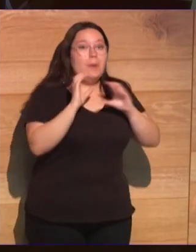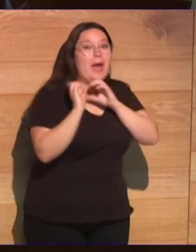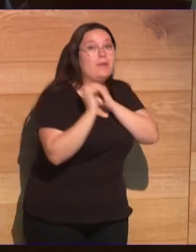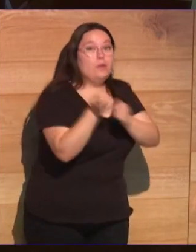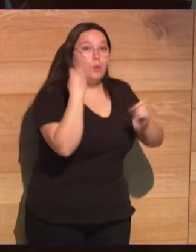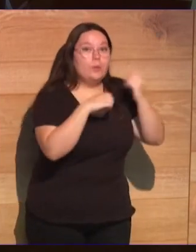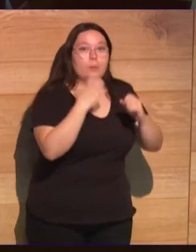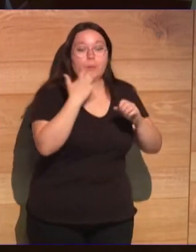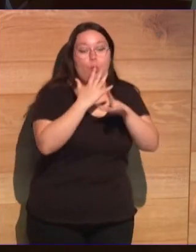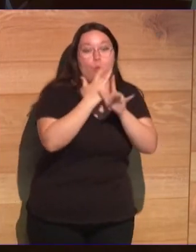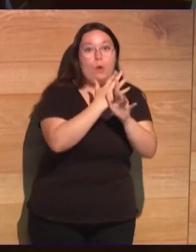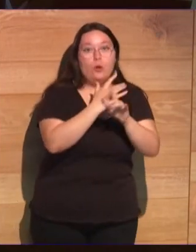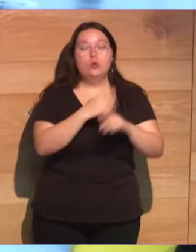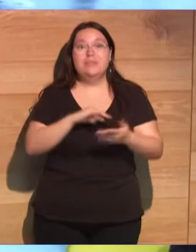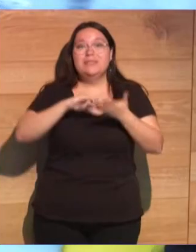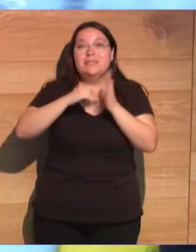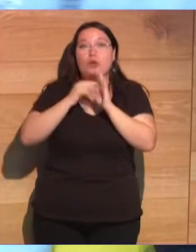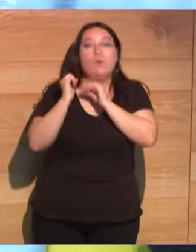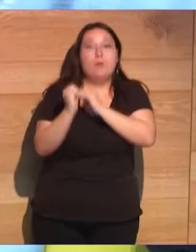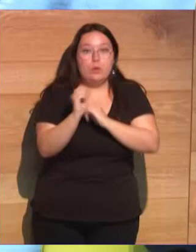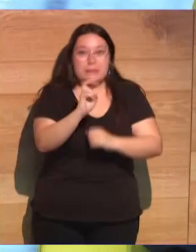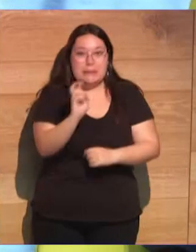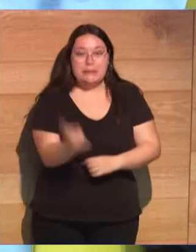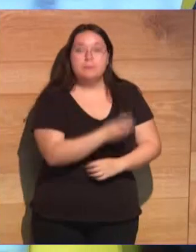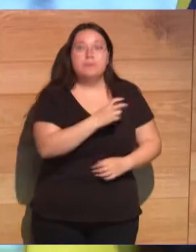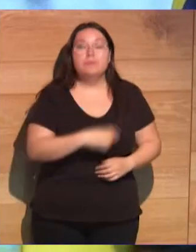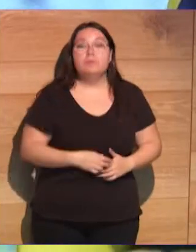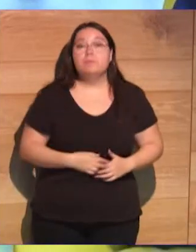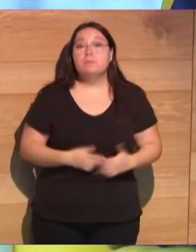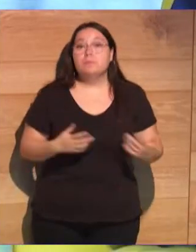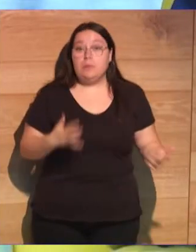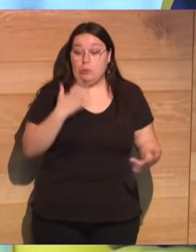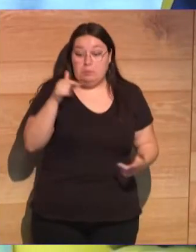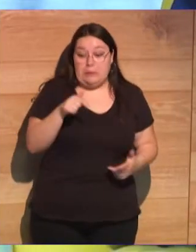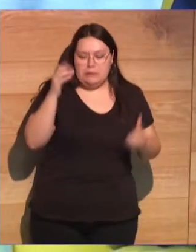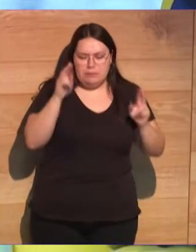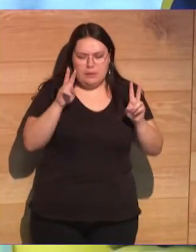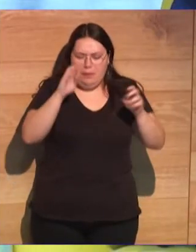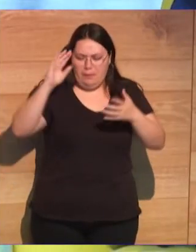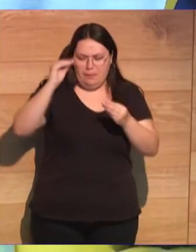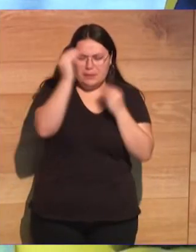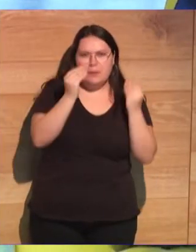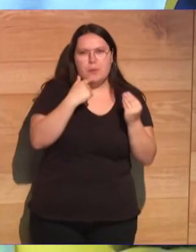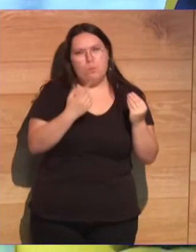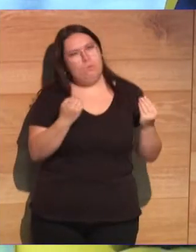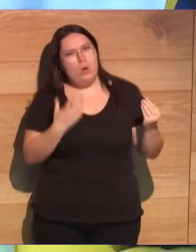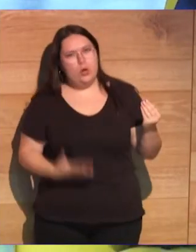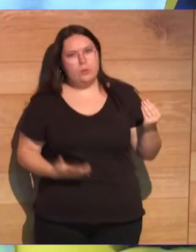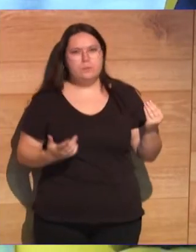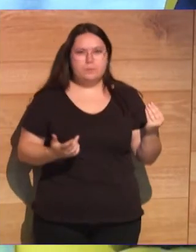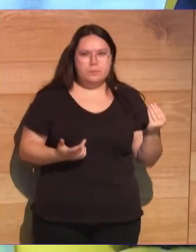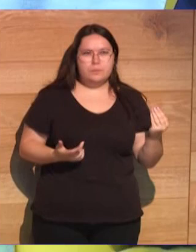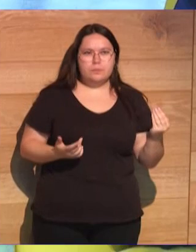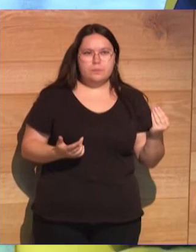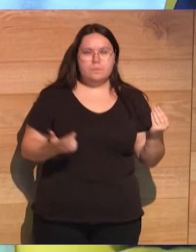comportamentales, juegos, tecnoadicciones en jóvenes y cuando pensaba en esto pensaba, bueno, como lego en la materia,